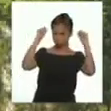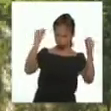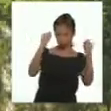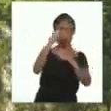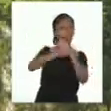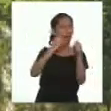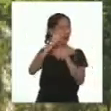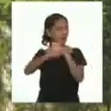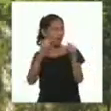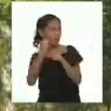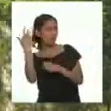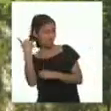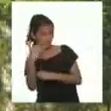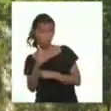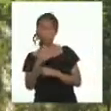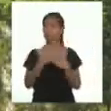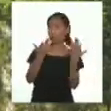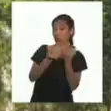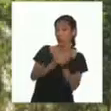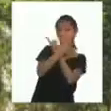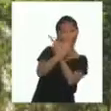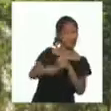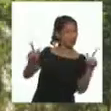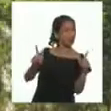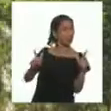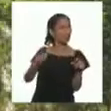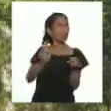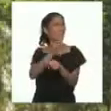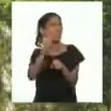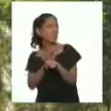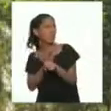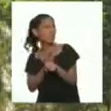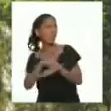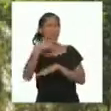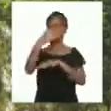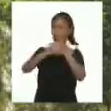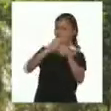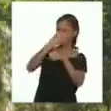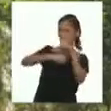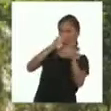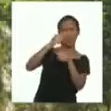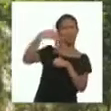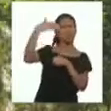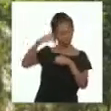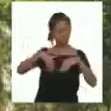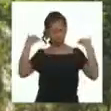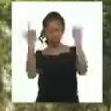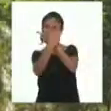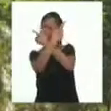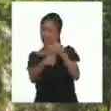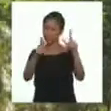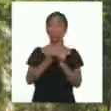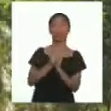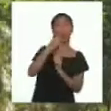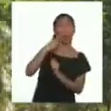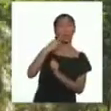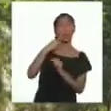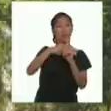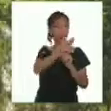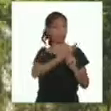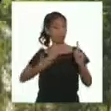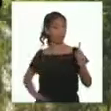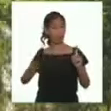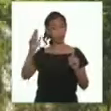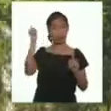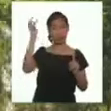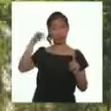justo años después, ya que la libertad en general la lograron muchos años después en el gobierno del